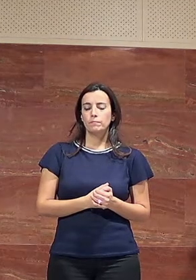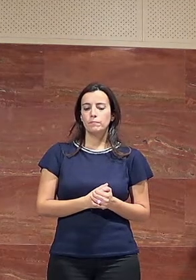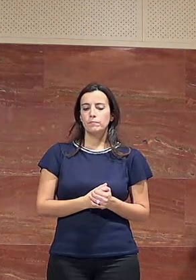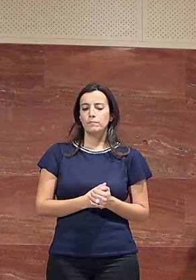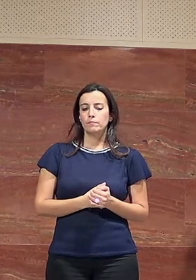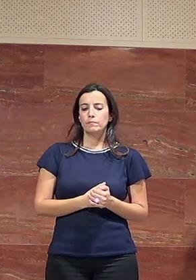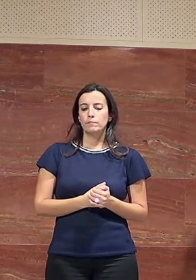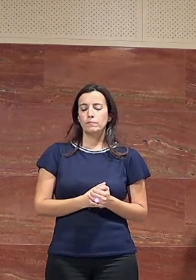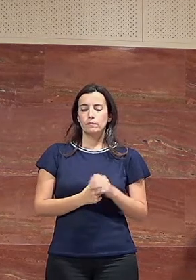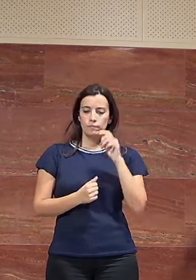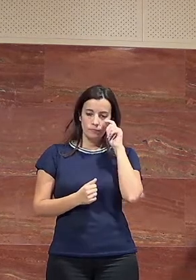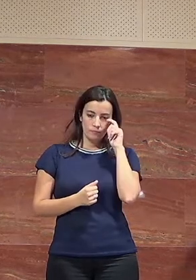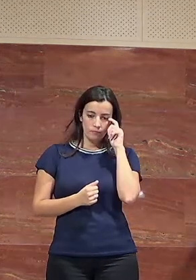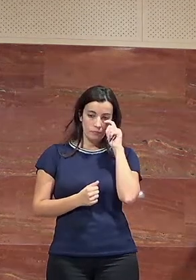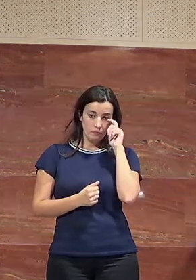problema